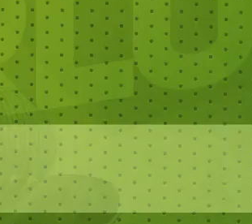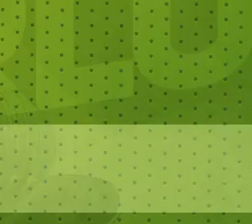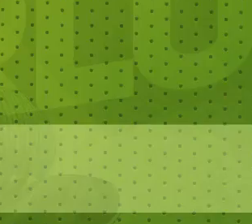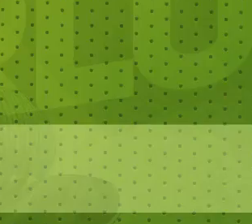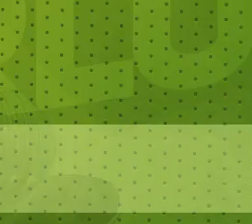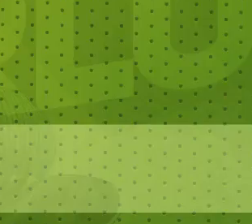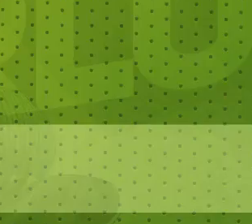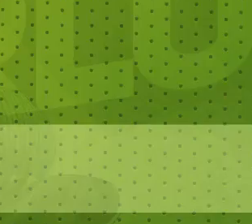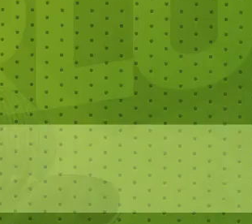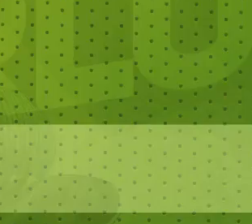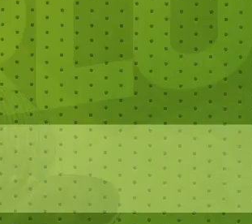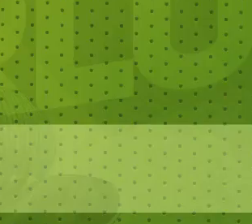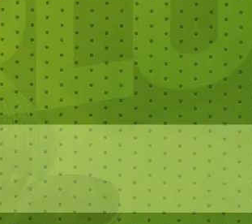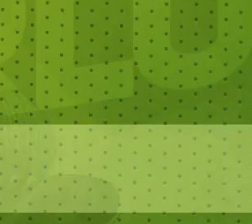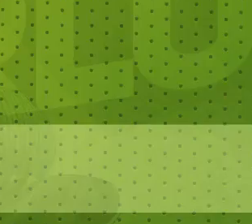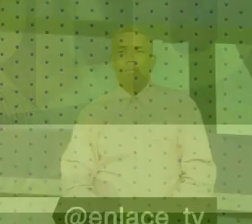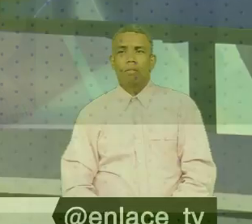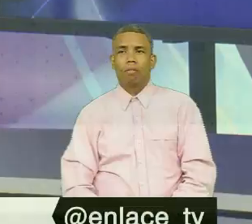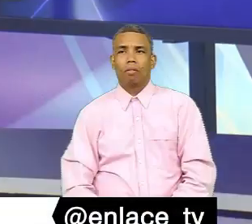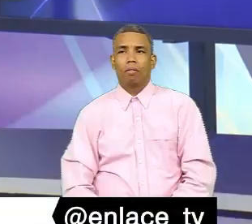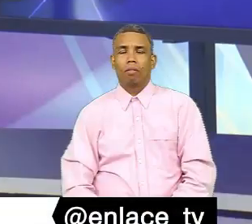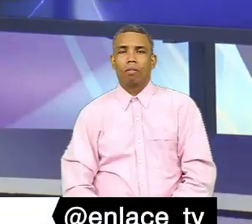622-4724, Instituto Antonio Nariño.